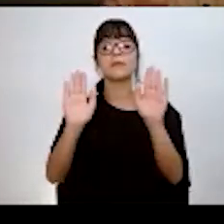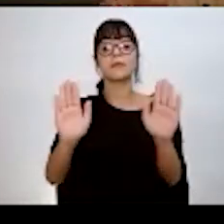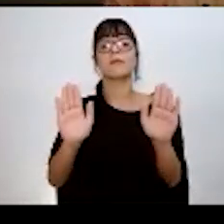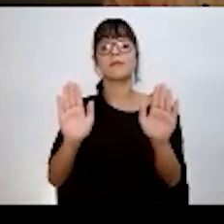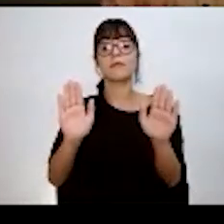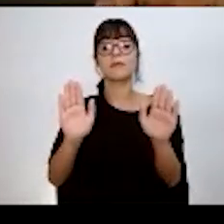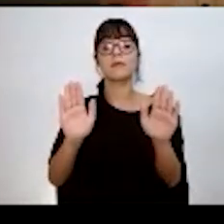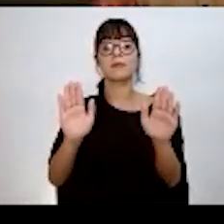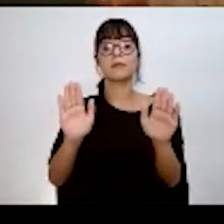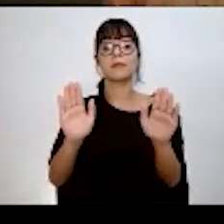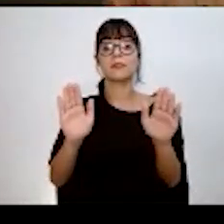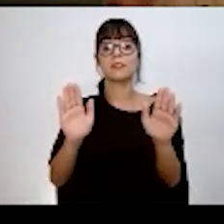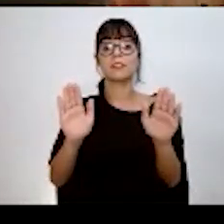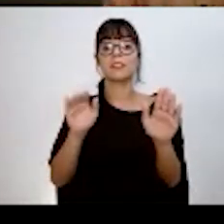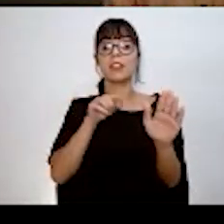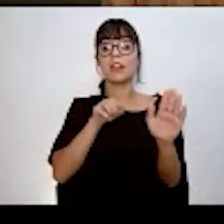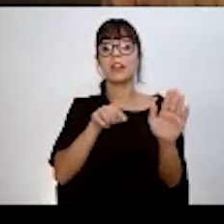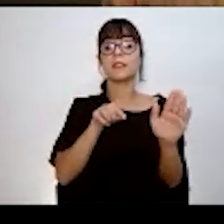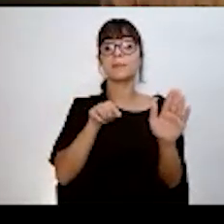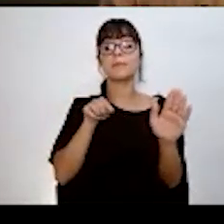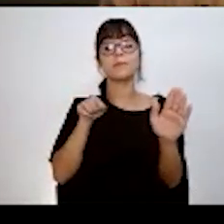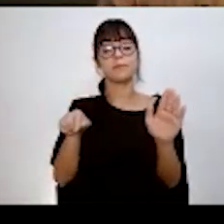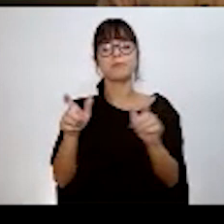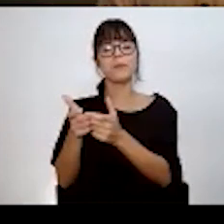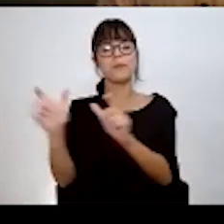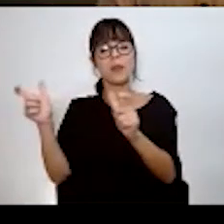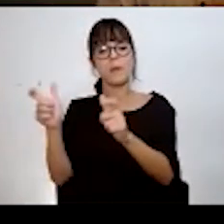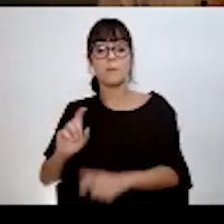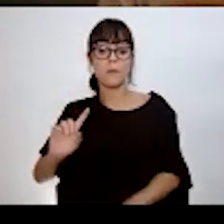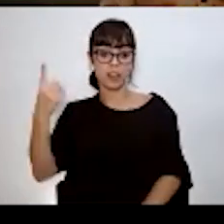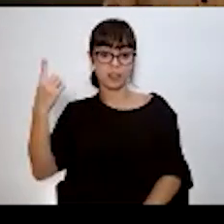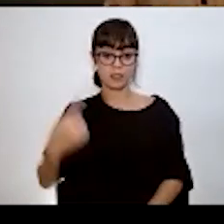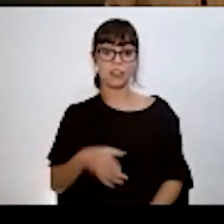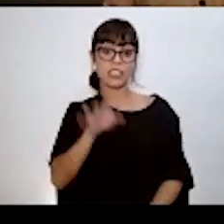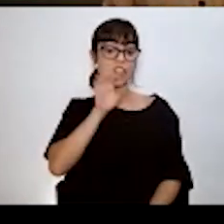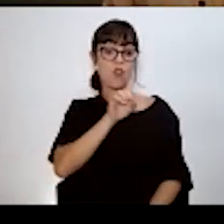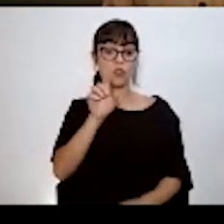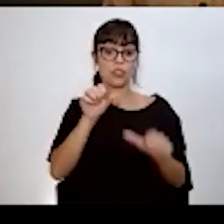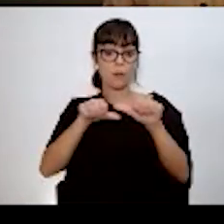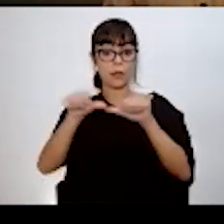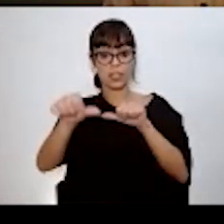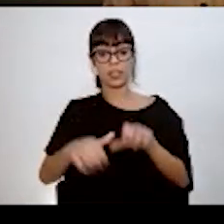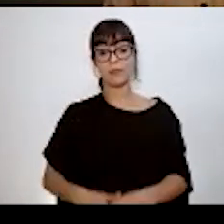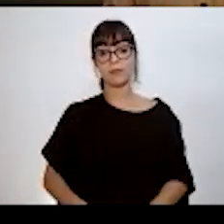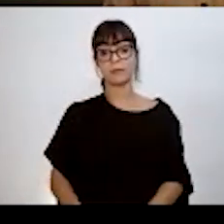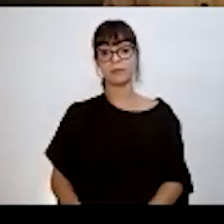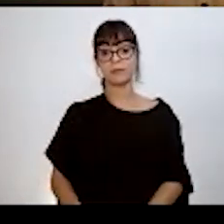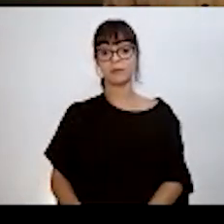un grado de florecimiento tan importante como a partir del siglo XI. Sí que nosotros